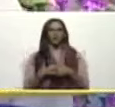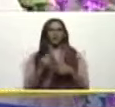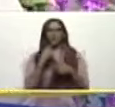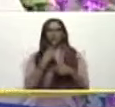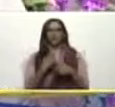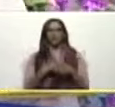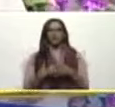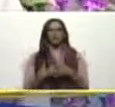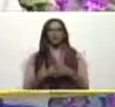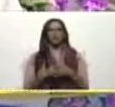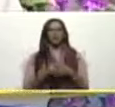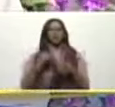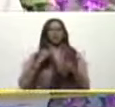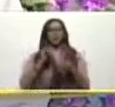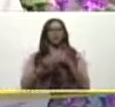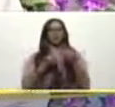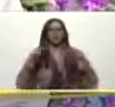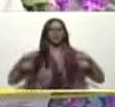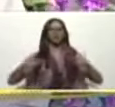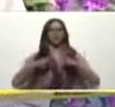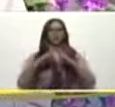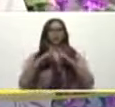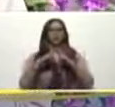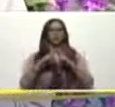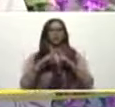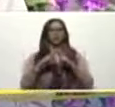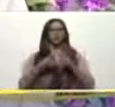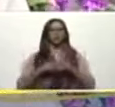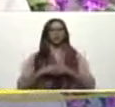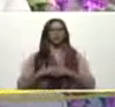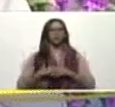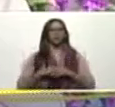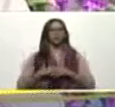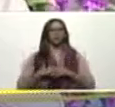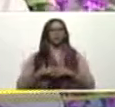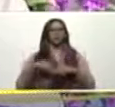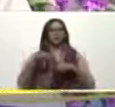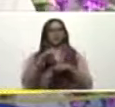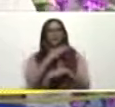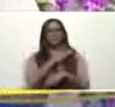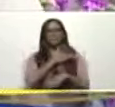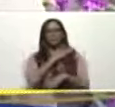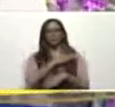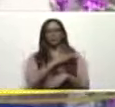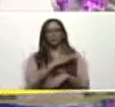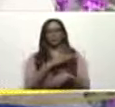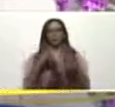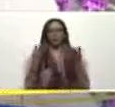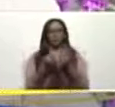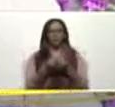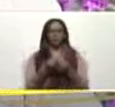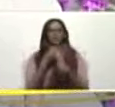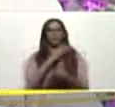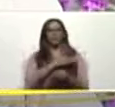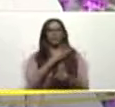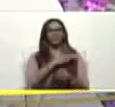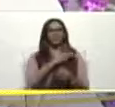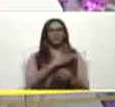dije, vamos a hacer este encuentro de la gran misión conjunta, de la gran